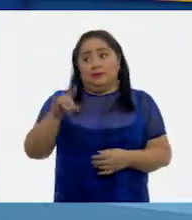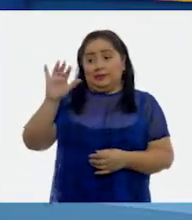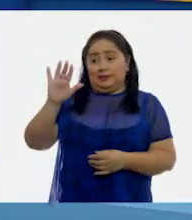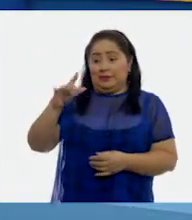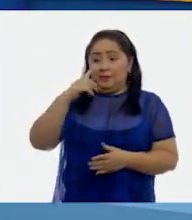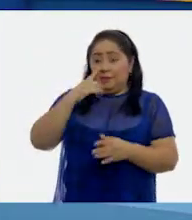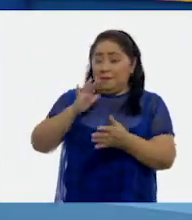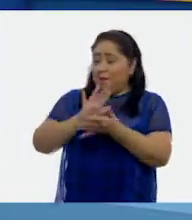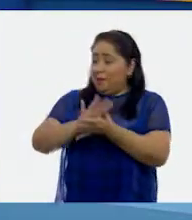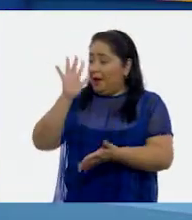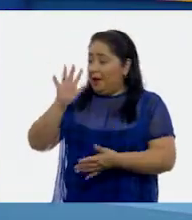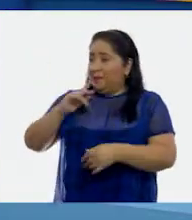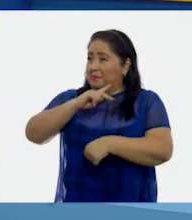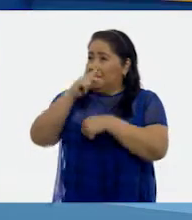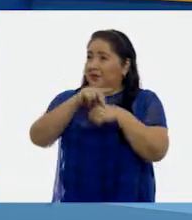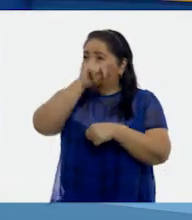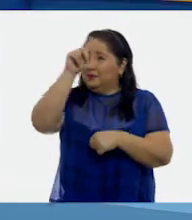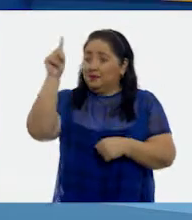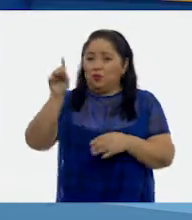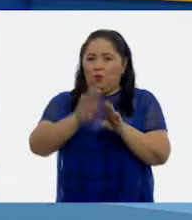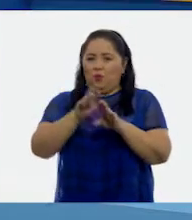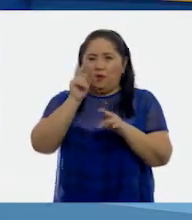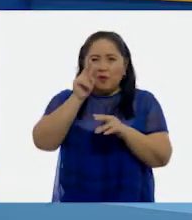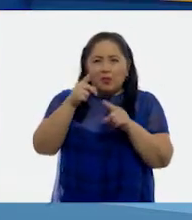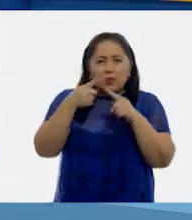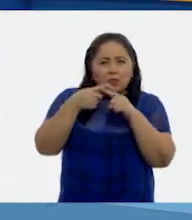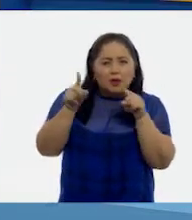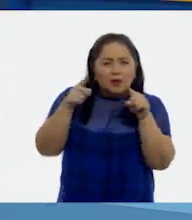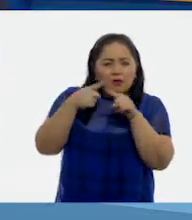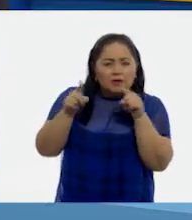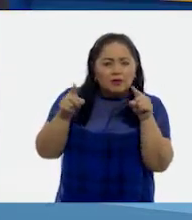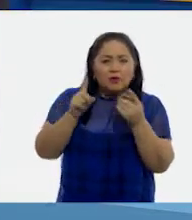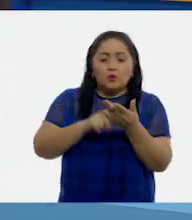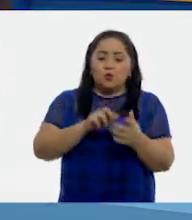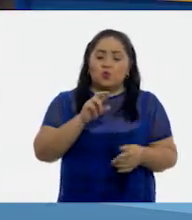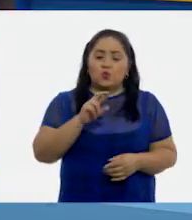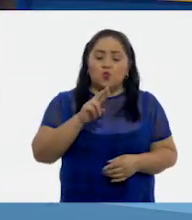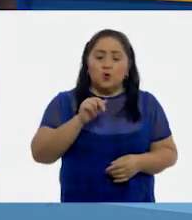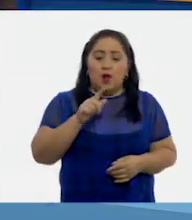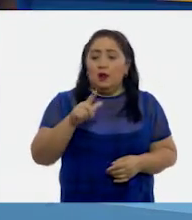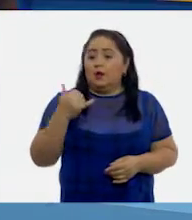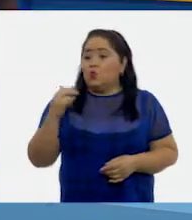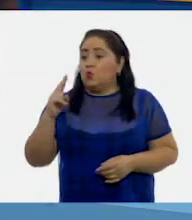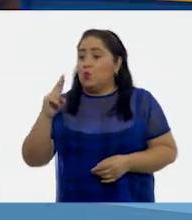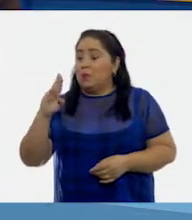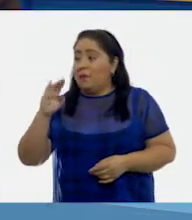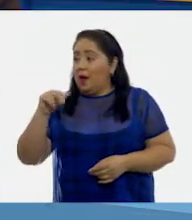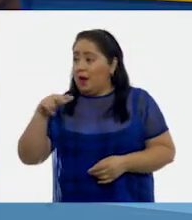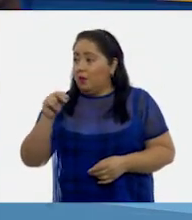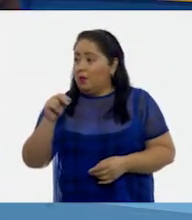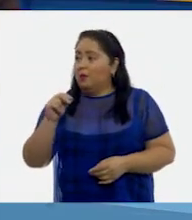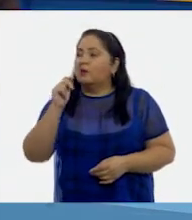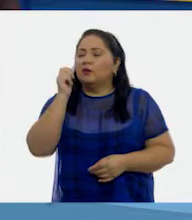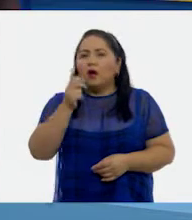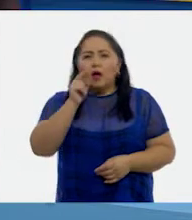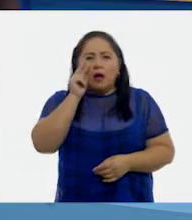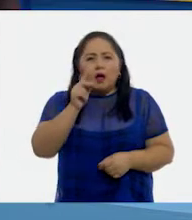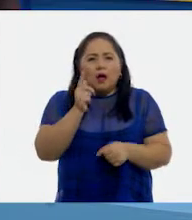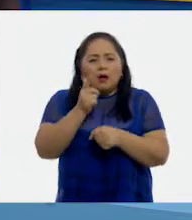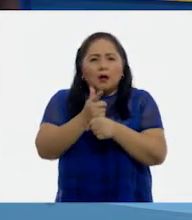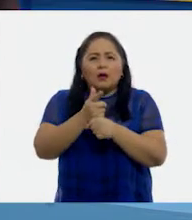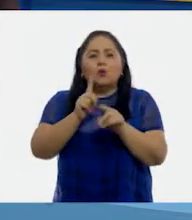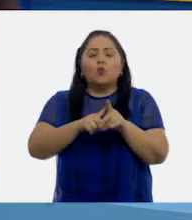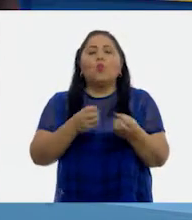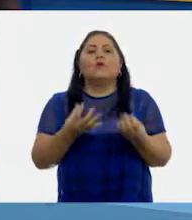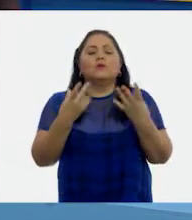de los países, para establecer la distinción entre lo rural y lo urbano, se toma en cuenta el número